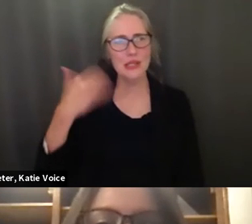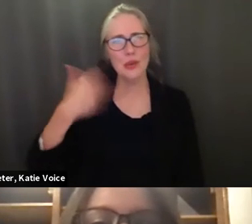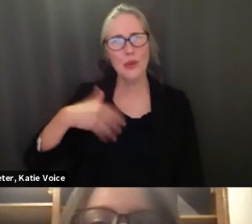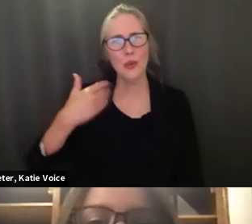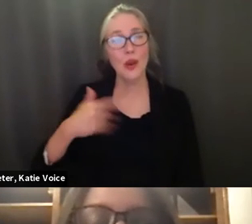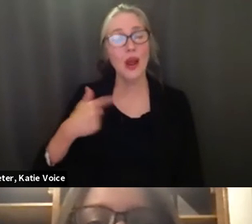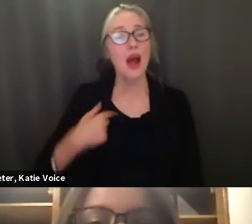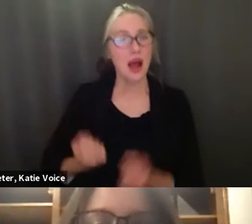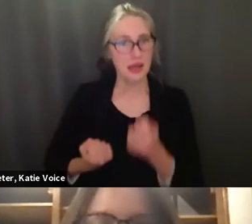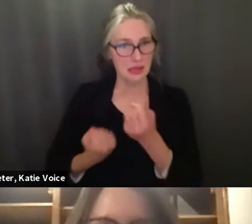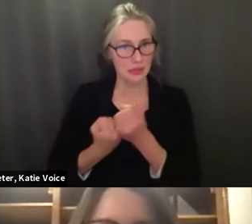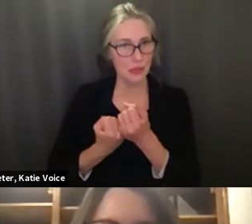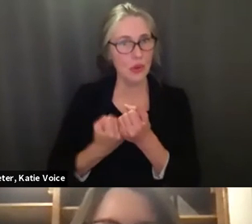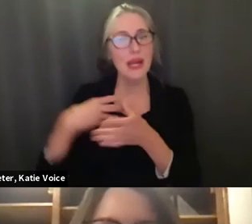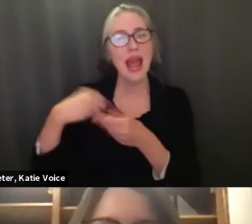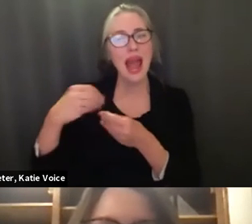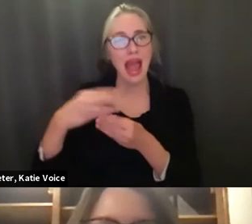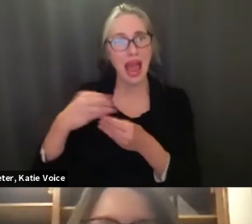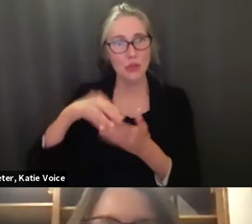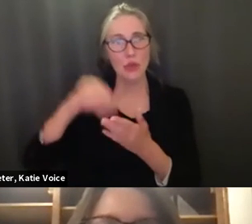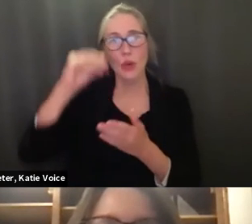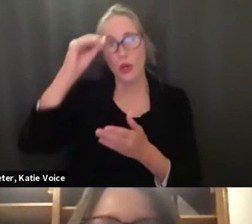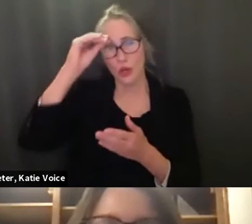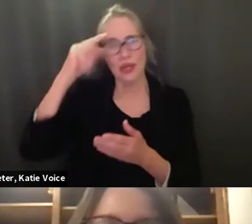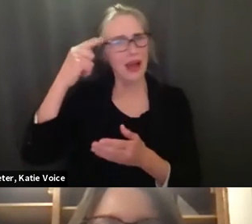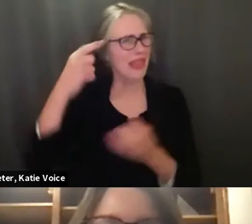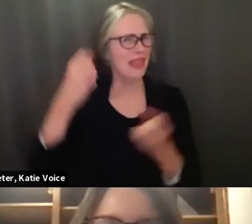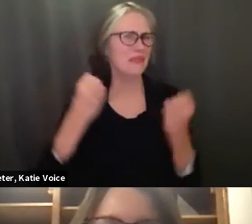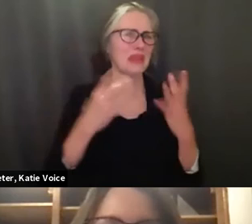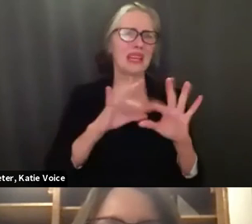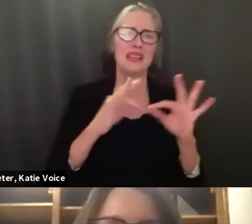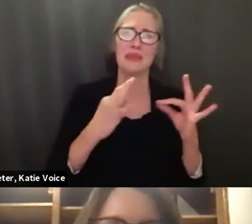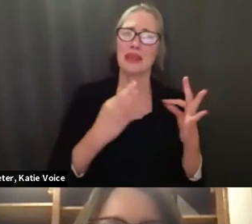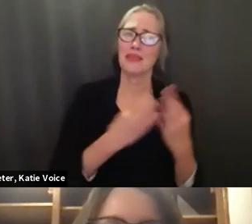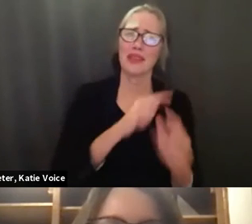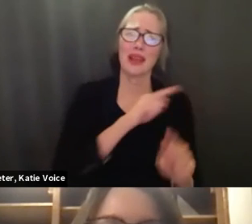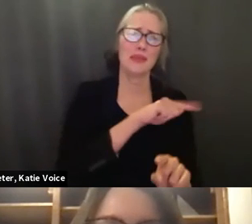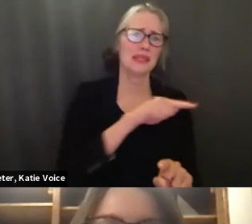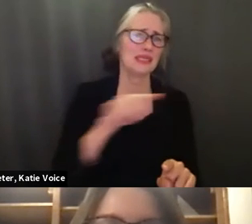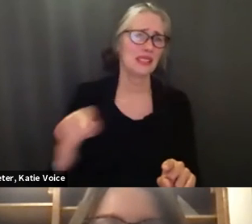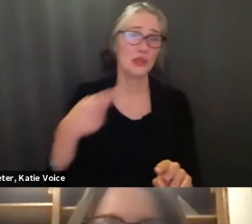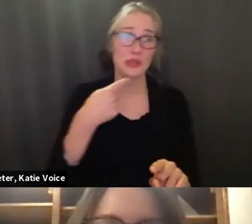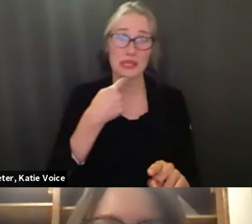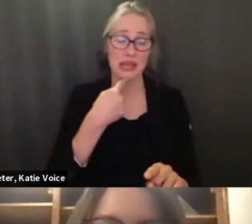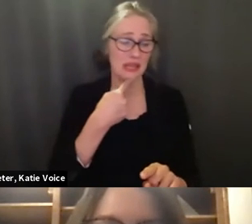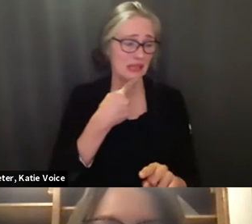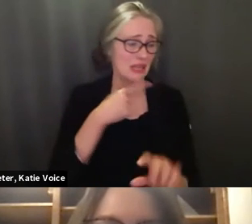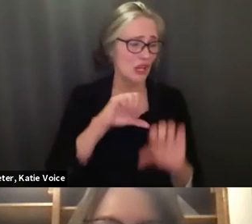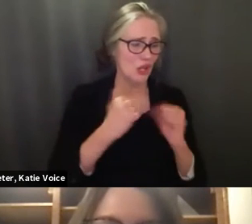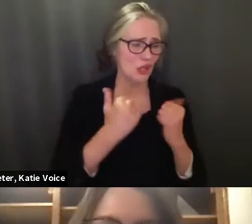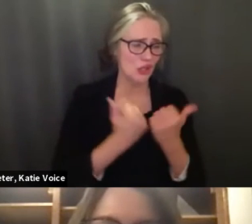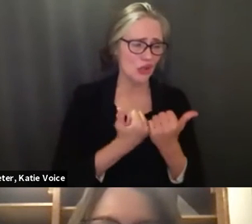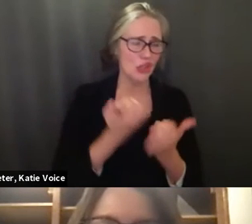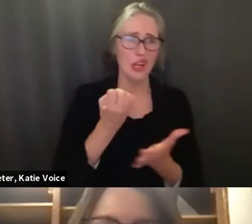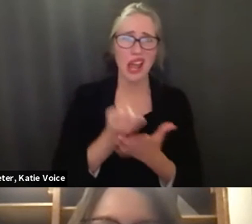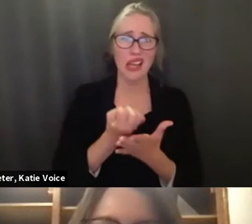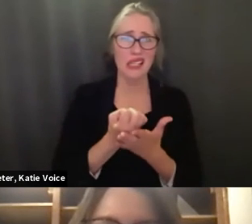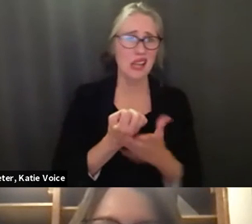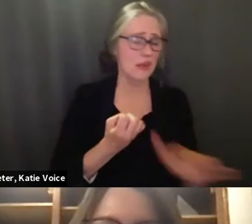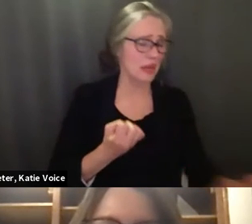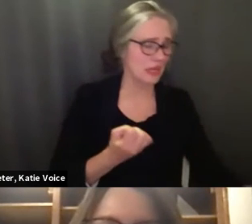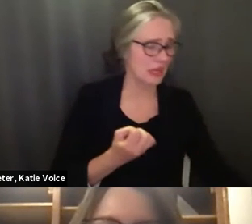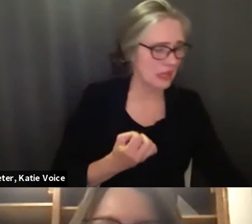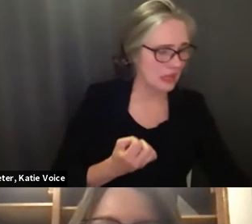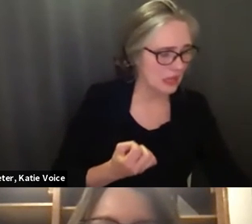Definitivamente apoyo el aprendizaje al aire libre. Muchas de estas familias, como usted dijo, pues tienen desventajas sociales